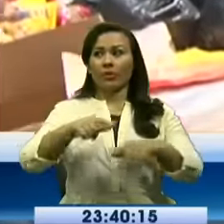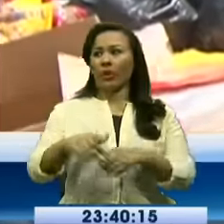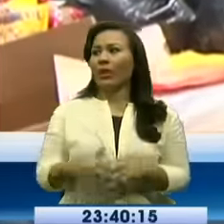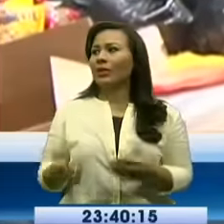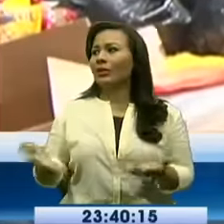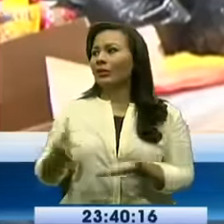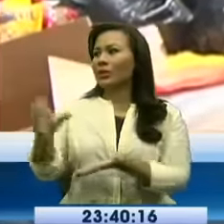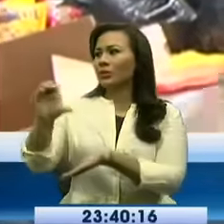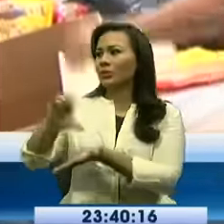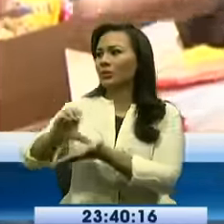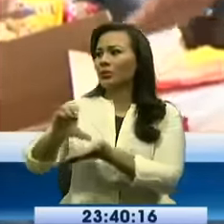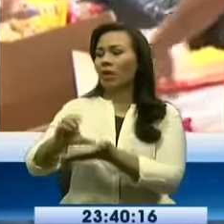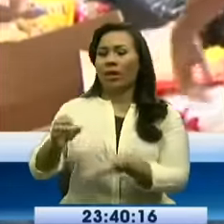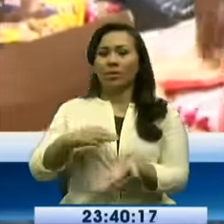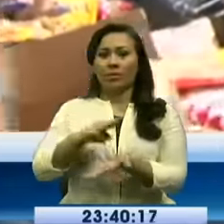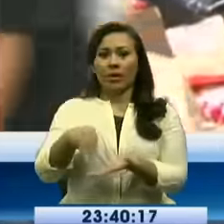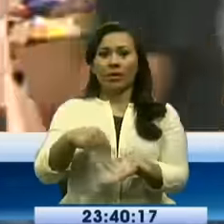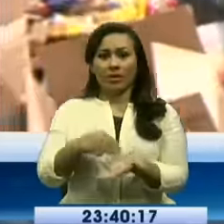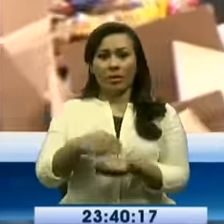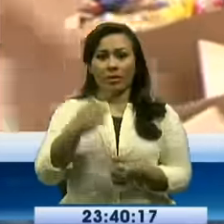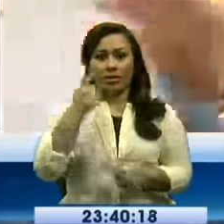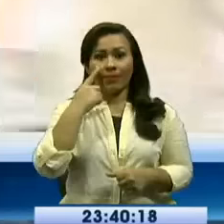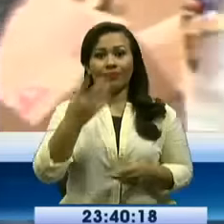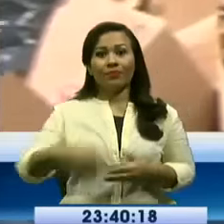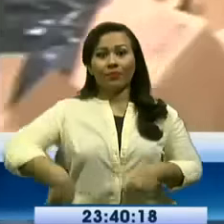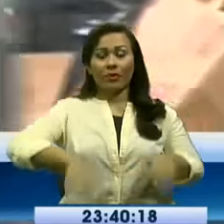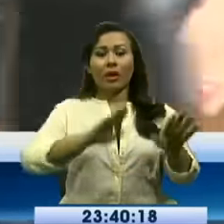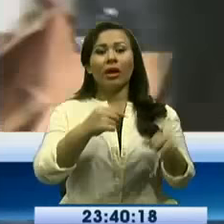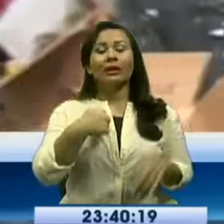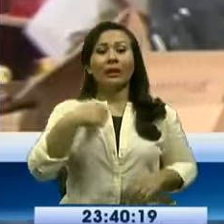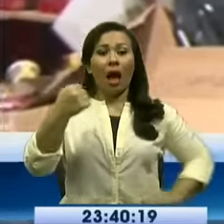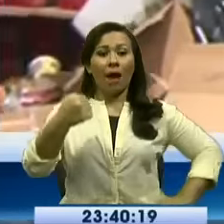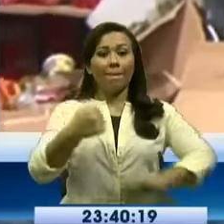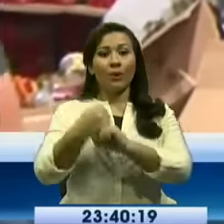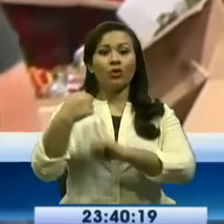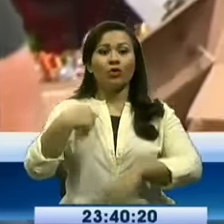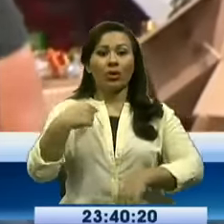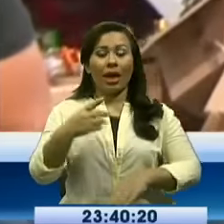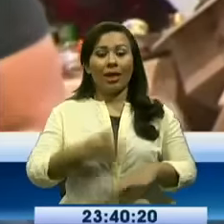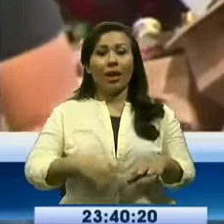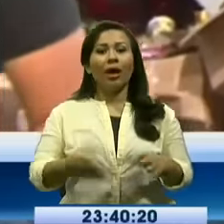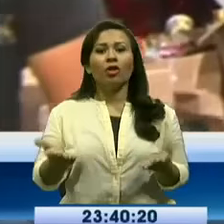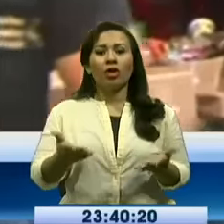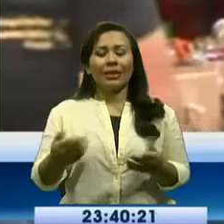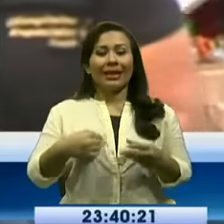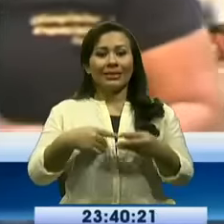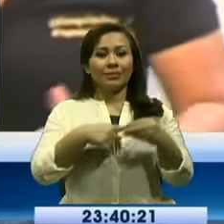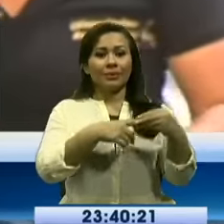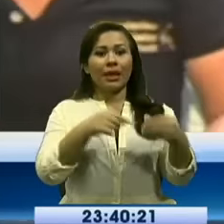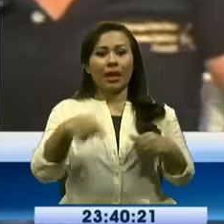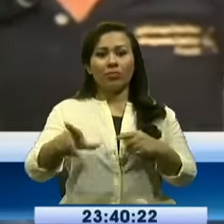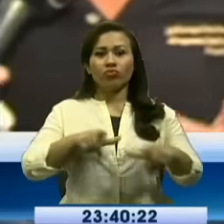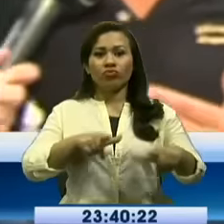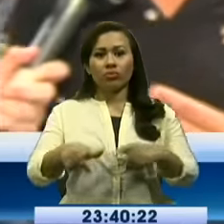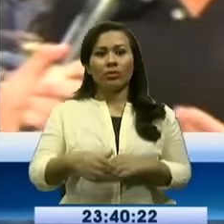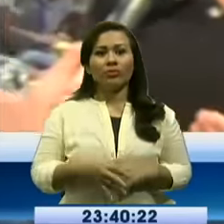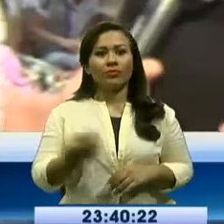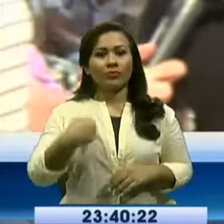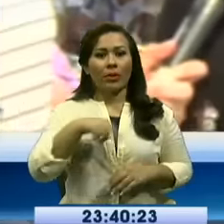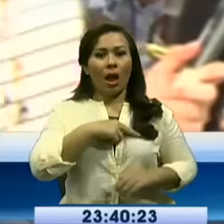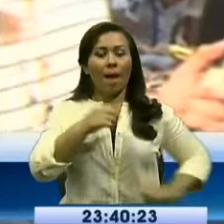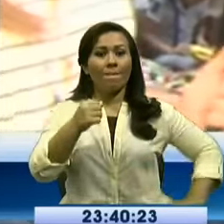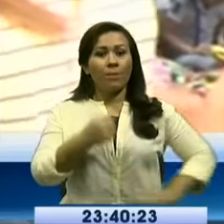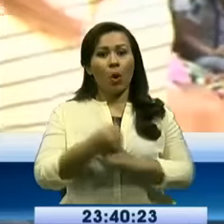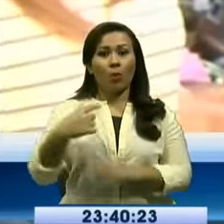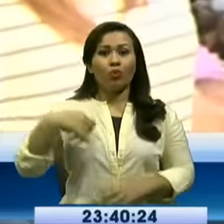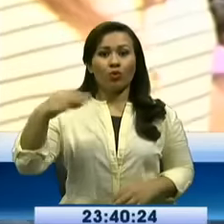de Guayaquil. Ayuda, amiga, ayúdame con su nombre primero. ¿Cómo está? María Cuello, de la directora de Olimpiadas Especiales. Estamos aquí, nos hemos sumado con mi grupo